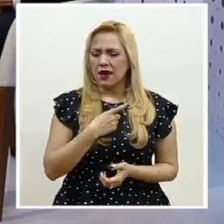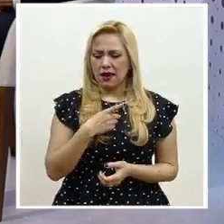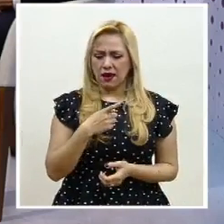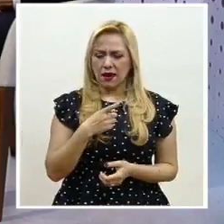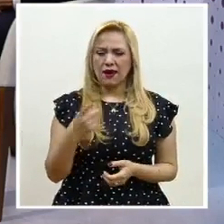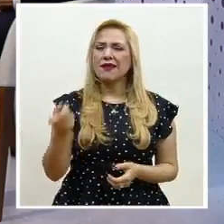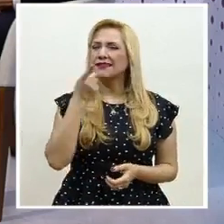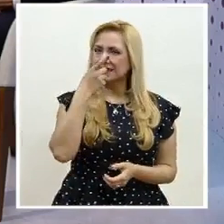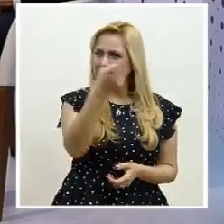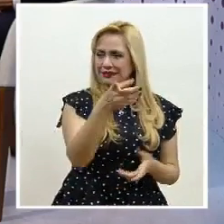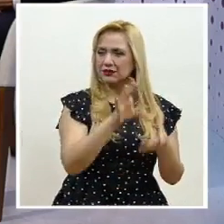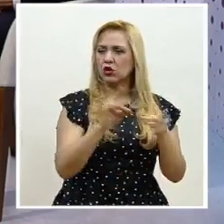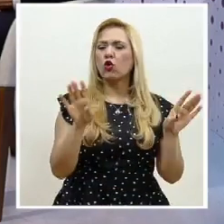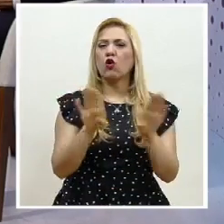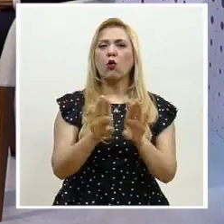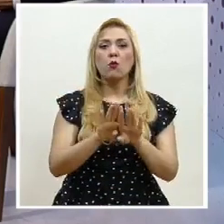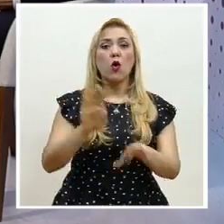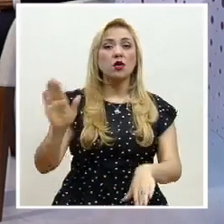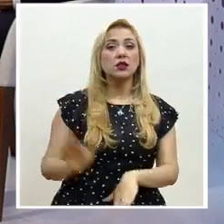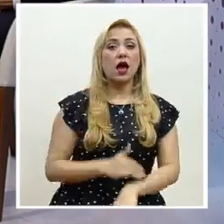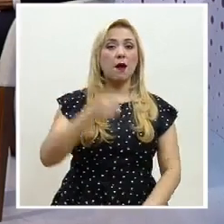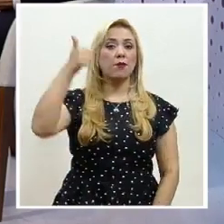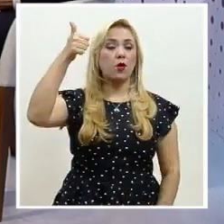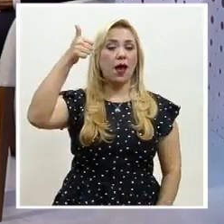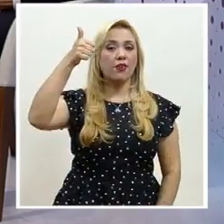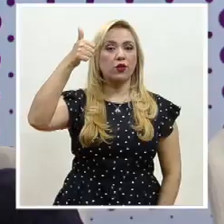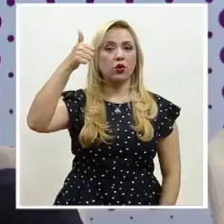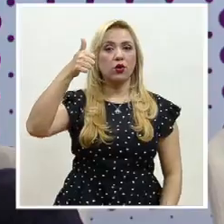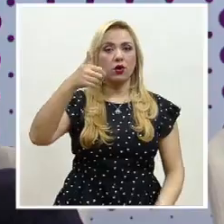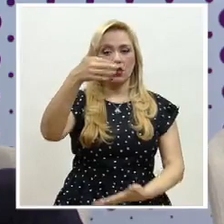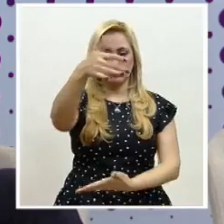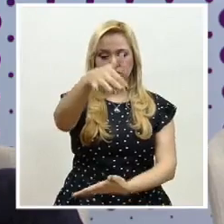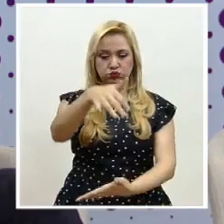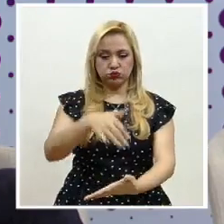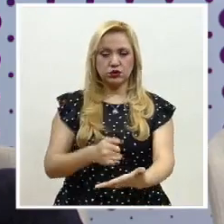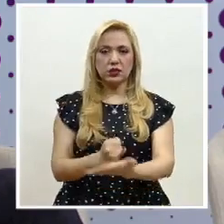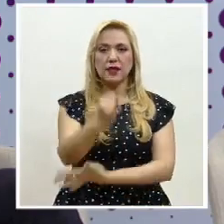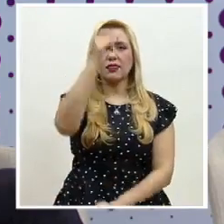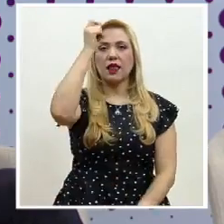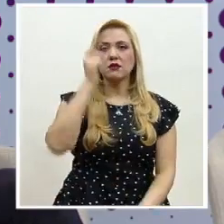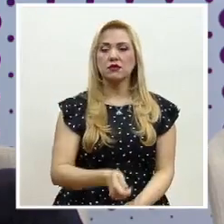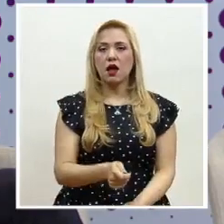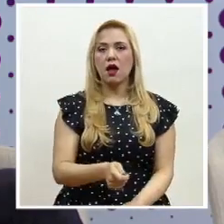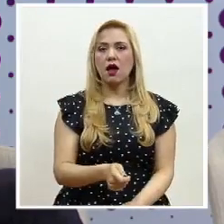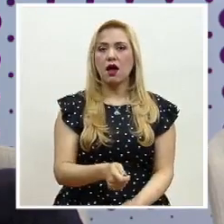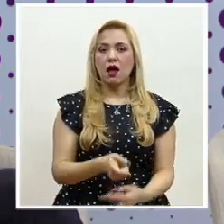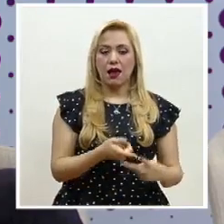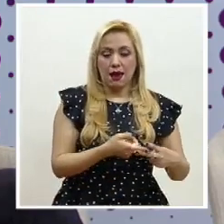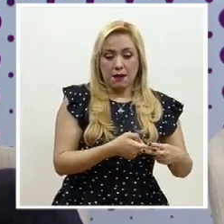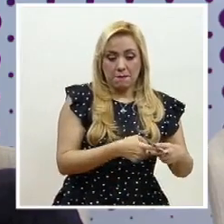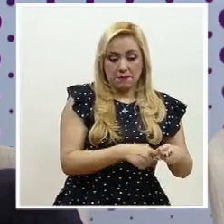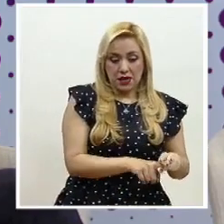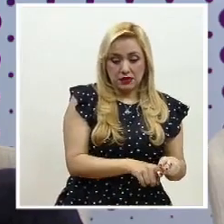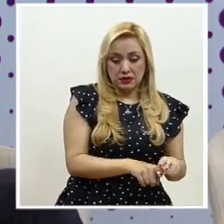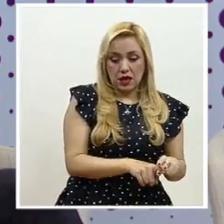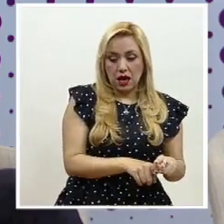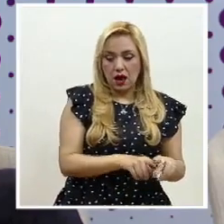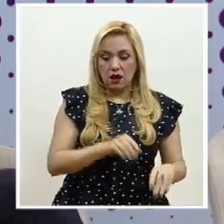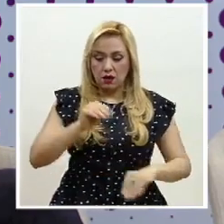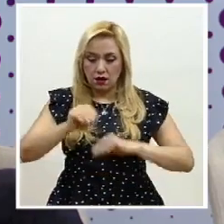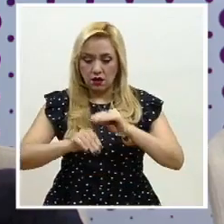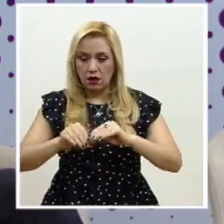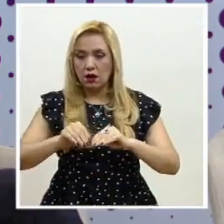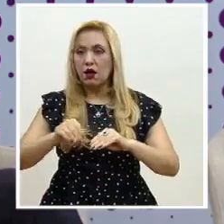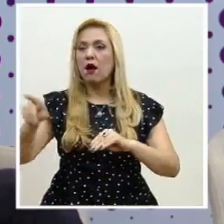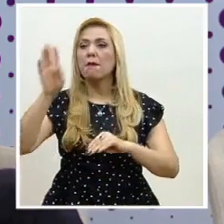el proceso de aprobación de un proyecto de sentencia desde sus inicios. hasta que es elaborado, discutido por los